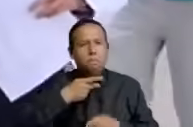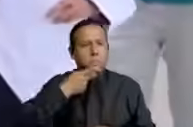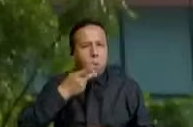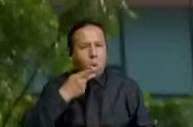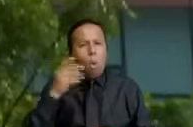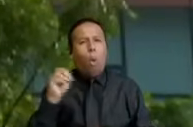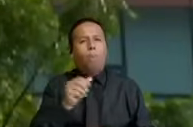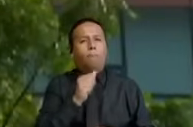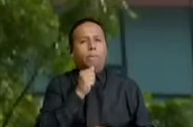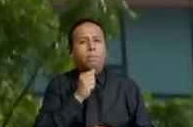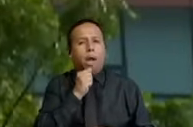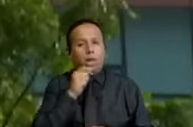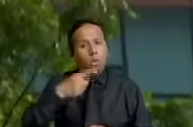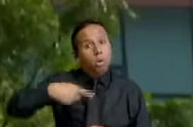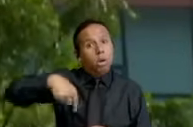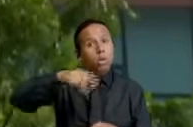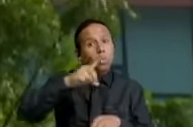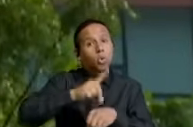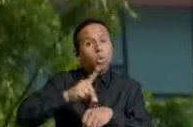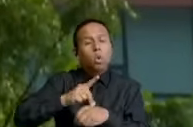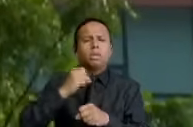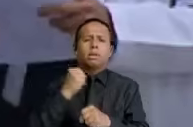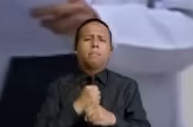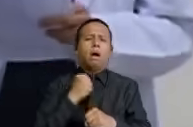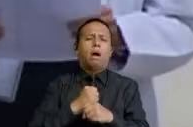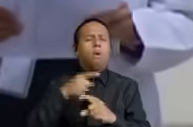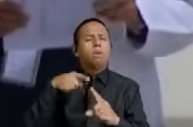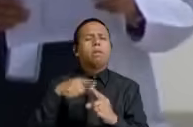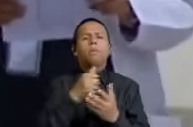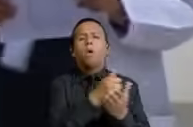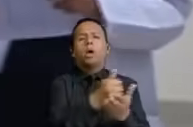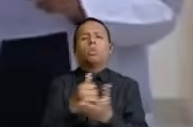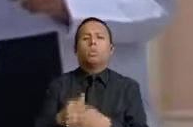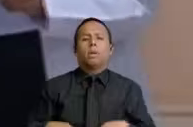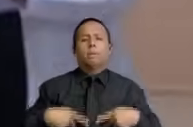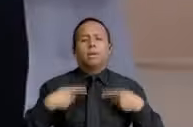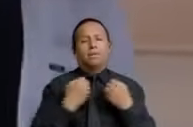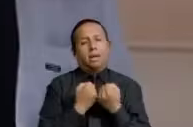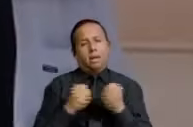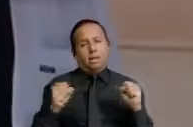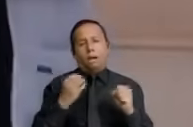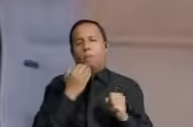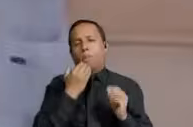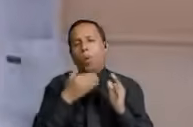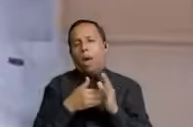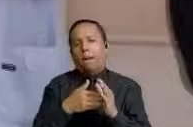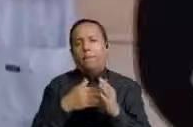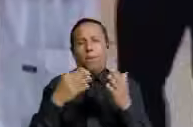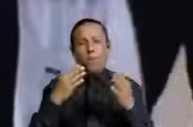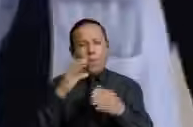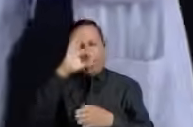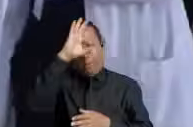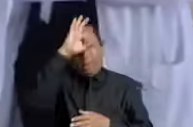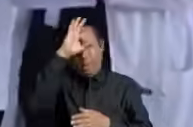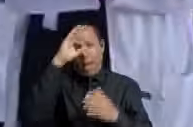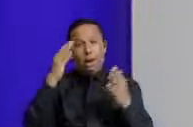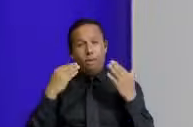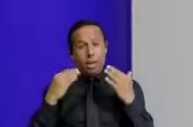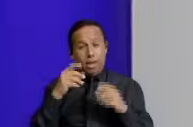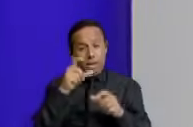los privados trabajan para salvar vidas por ejemplo en el hospital Guayaquil donde llegan los posibles